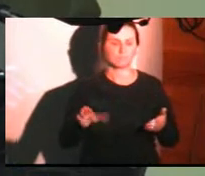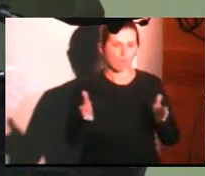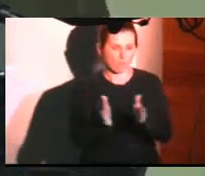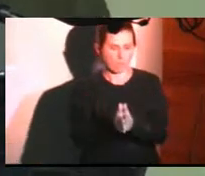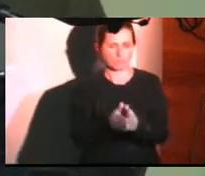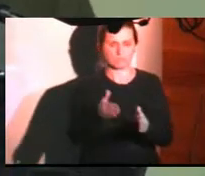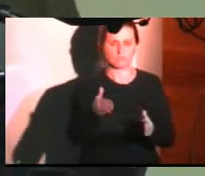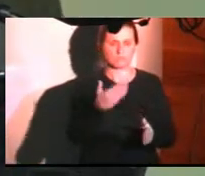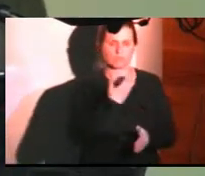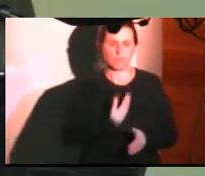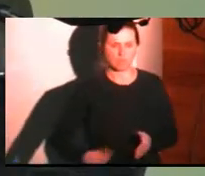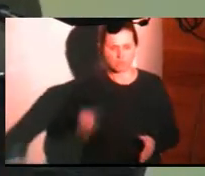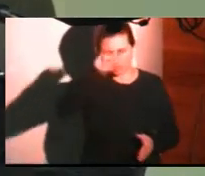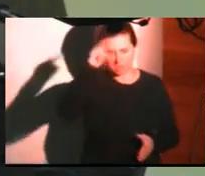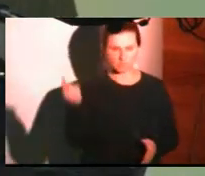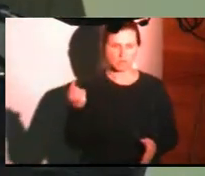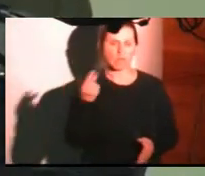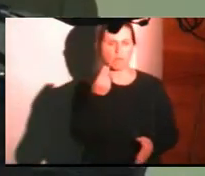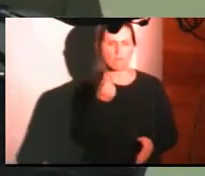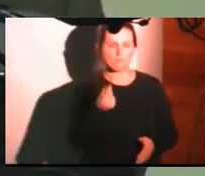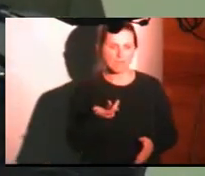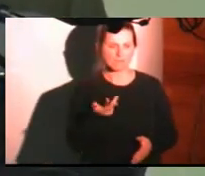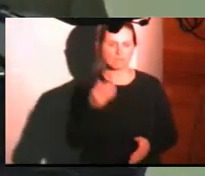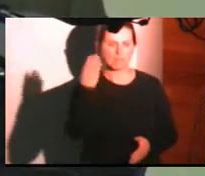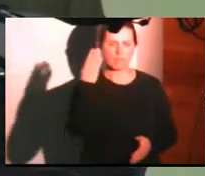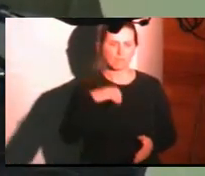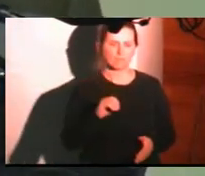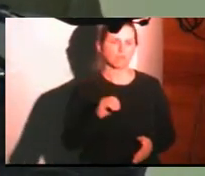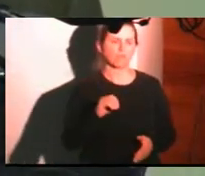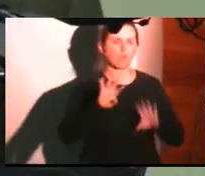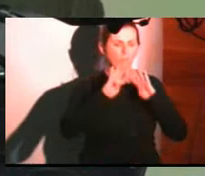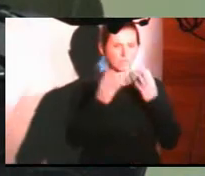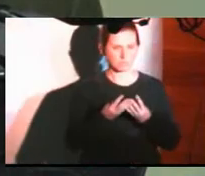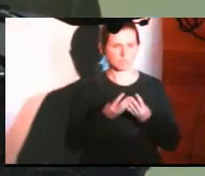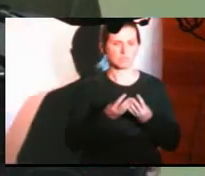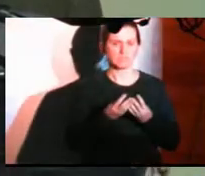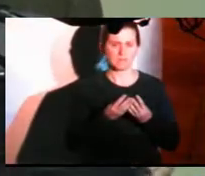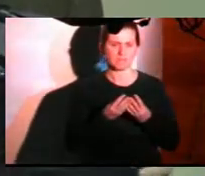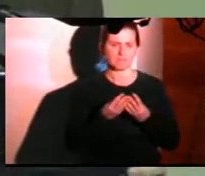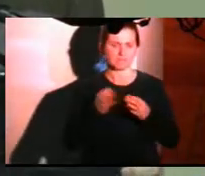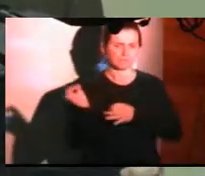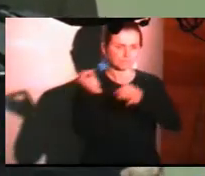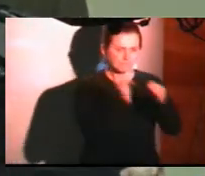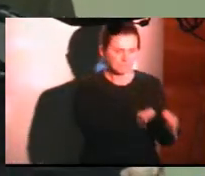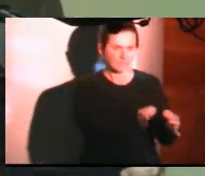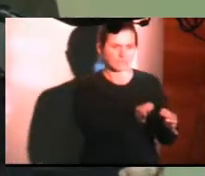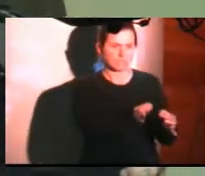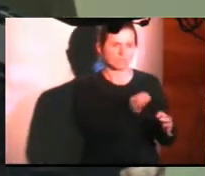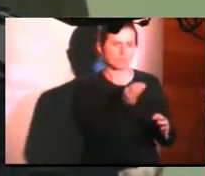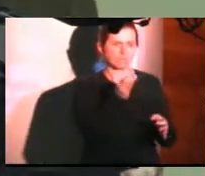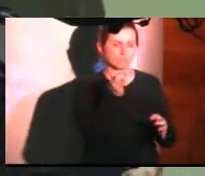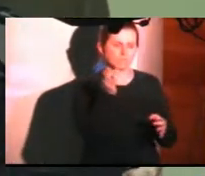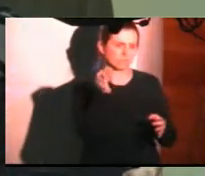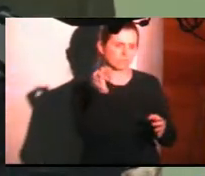y con un crédito del Banco Mundial, con 600 kilómetros de líneas rurales eléctricas a más de